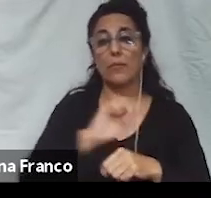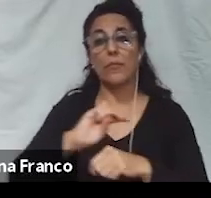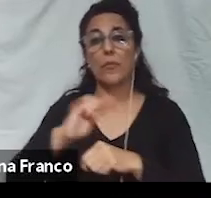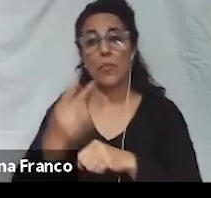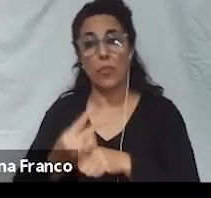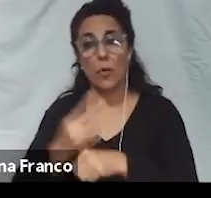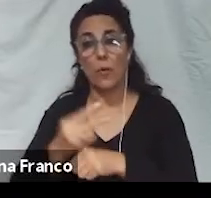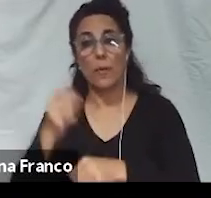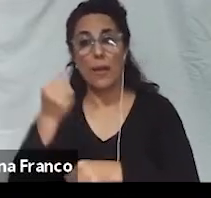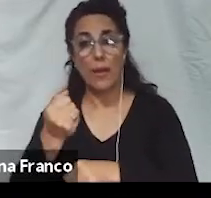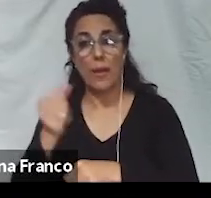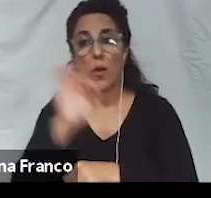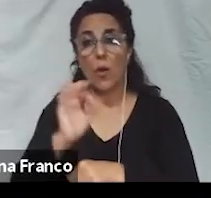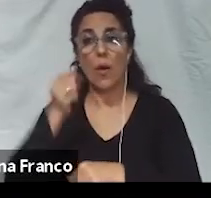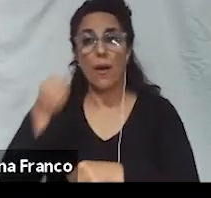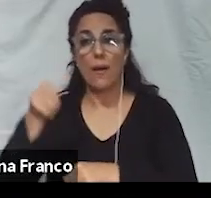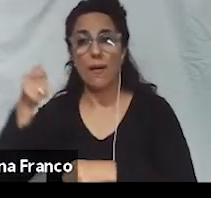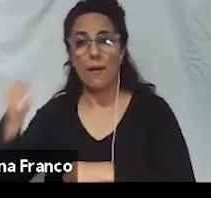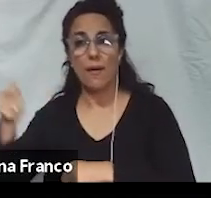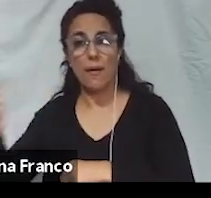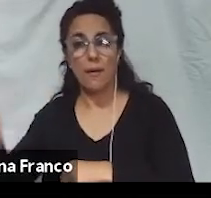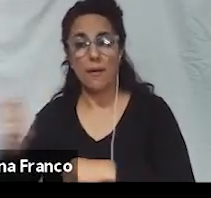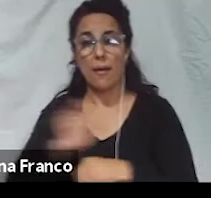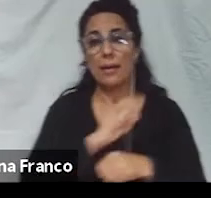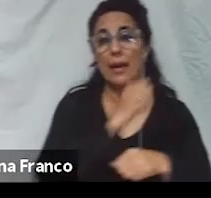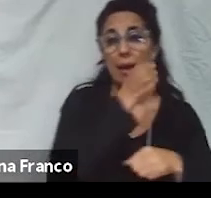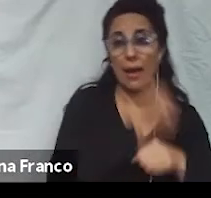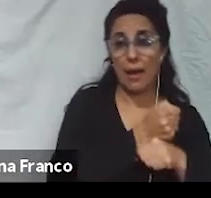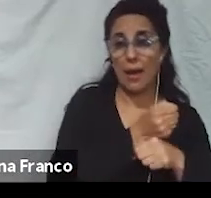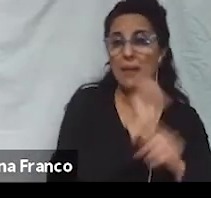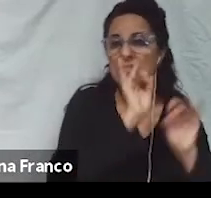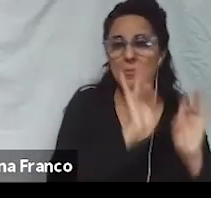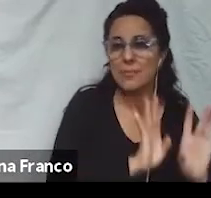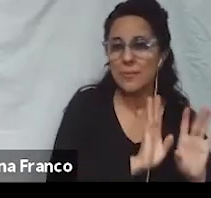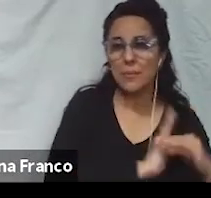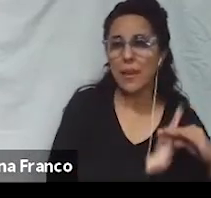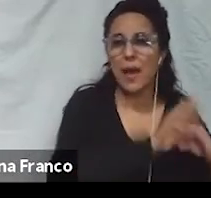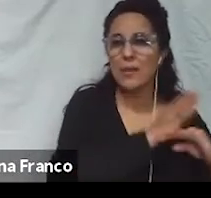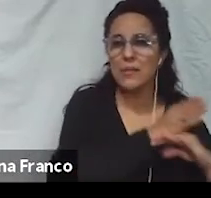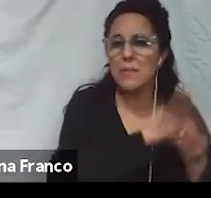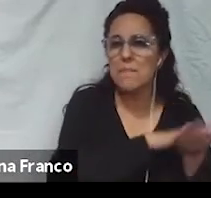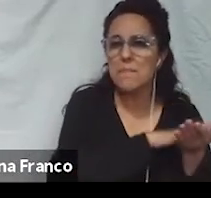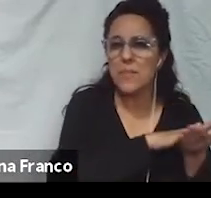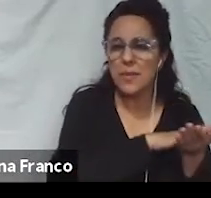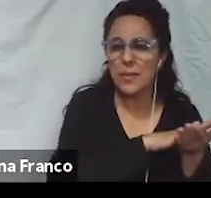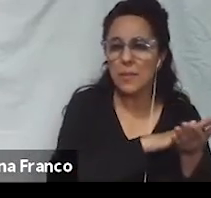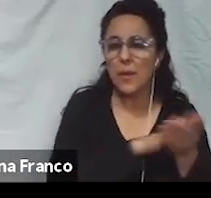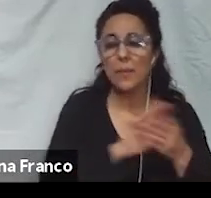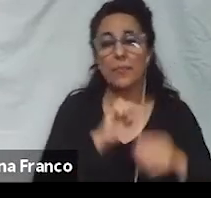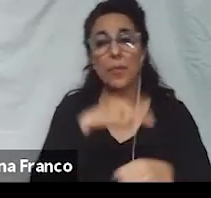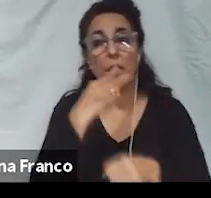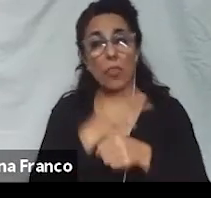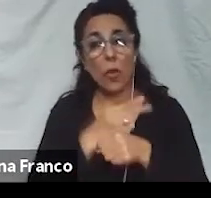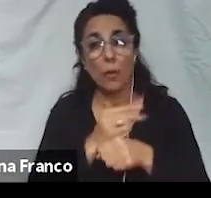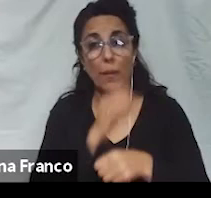AAA. El nivel simple A es el más básico y que es como accesibilidad mínima.